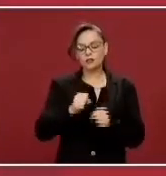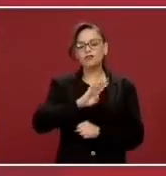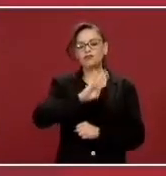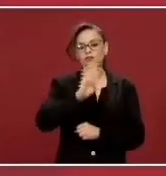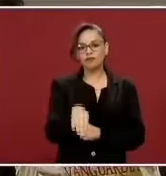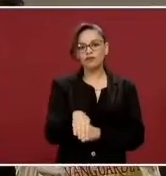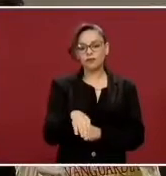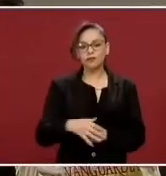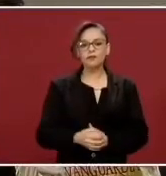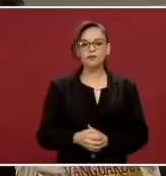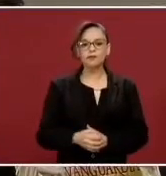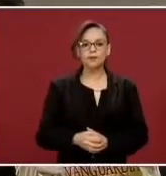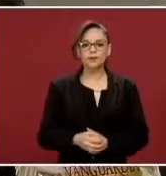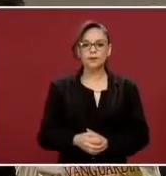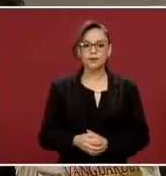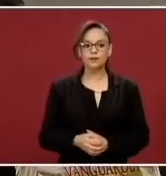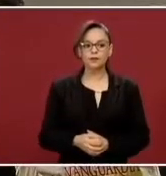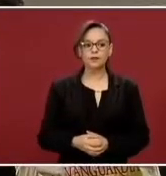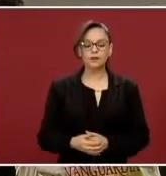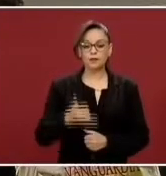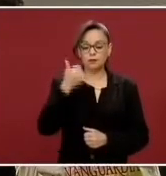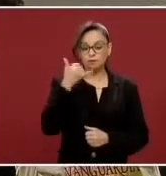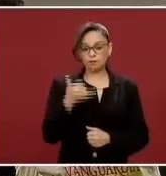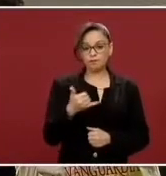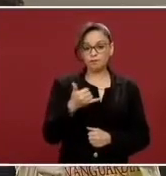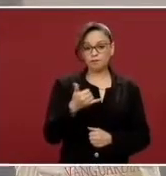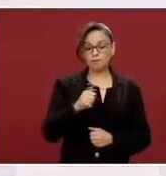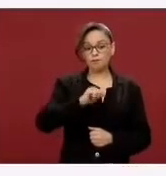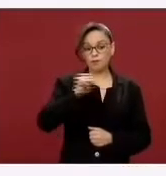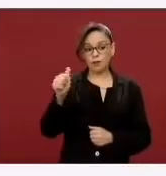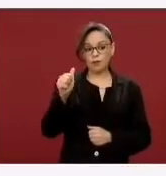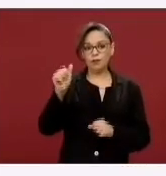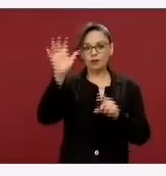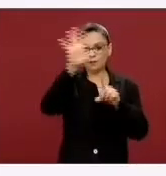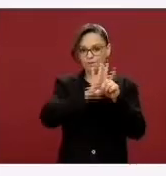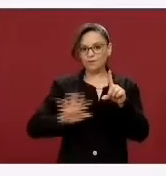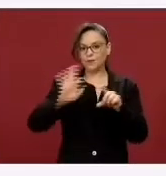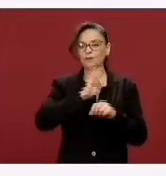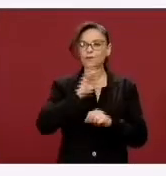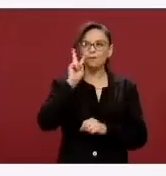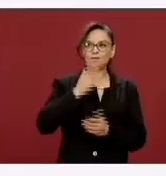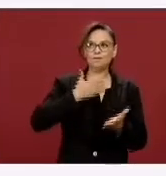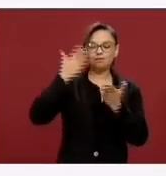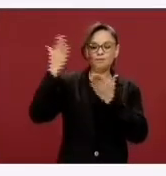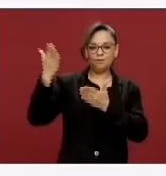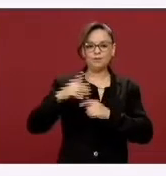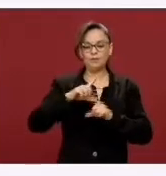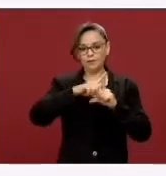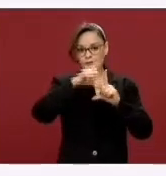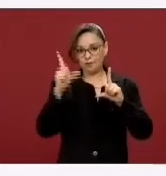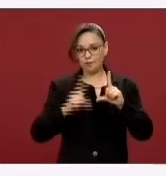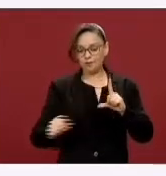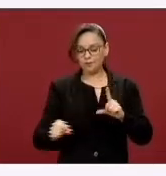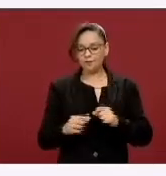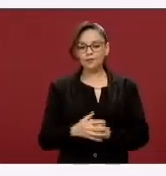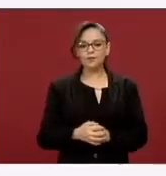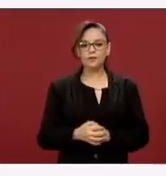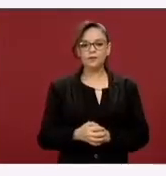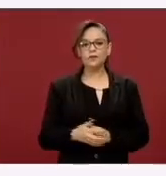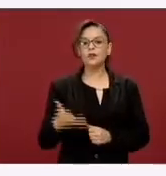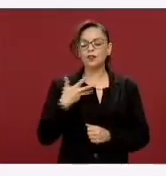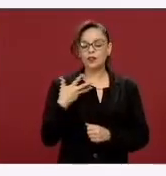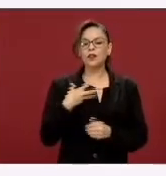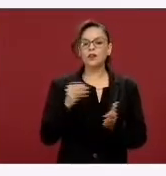demás, la distribución geográfica, como cada noche la mostramos en el mapa, donde vemos que persiste